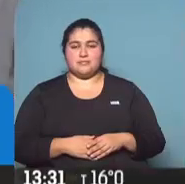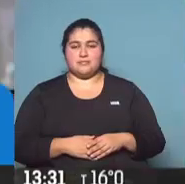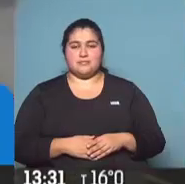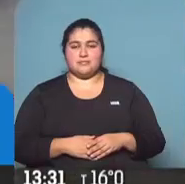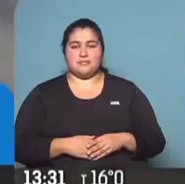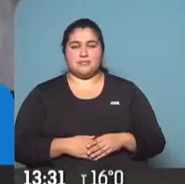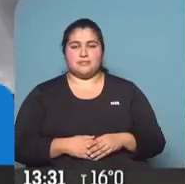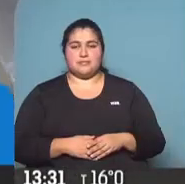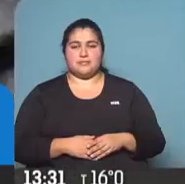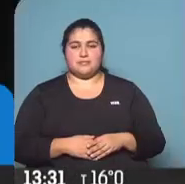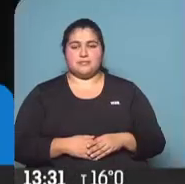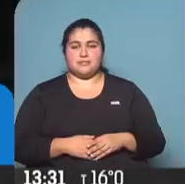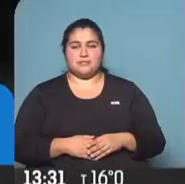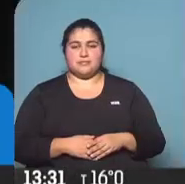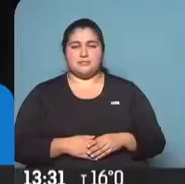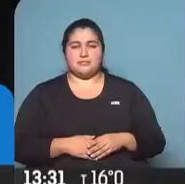o no